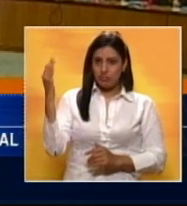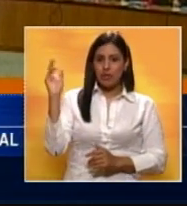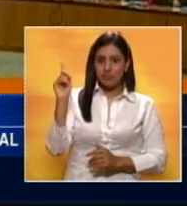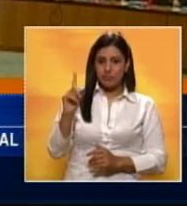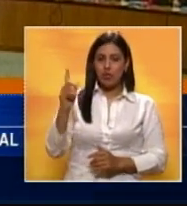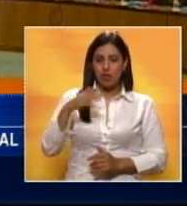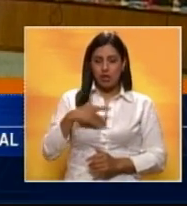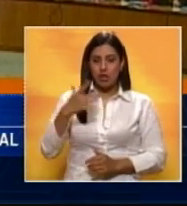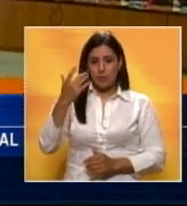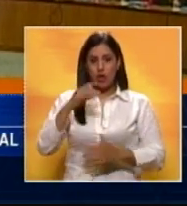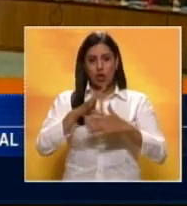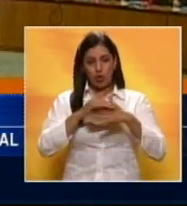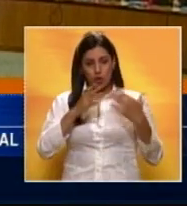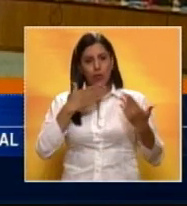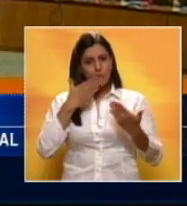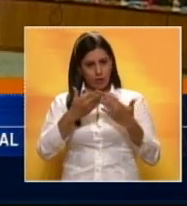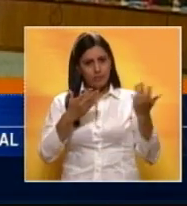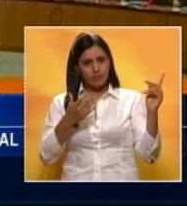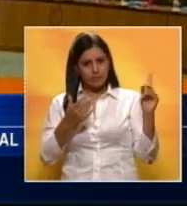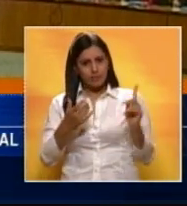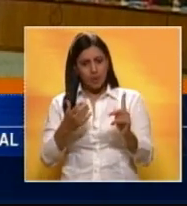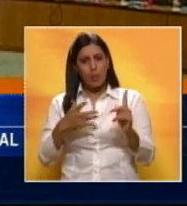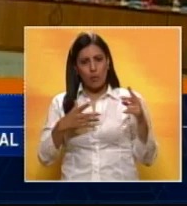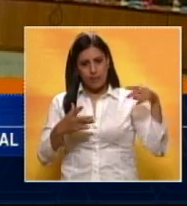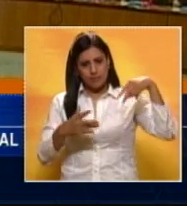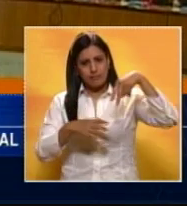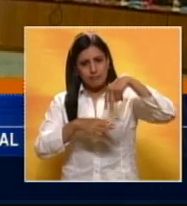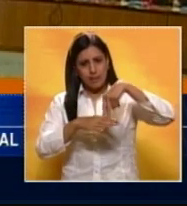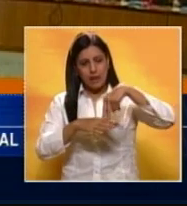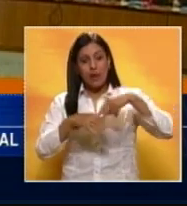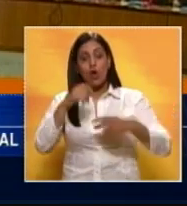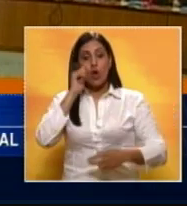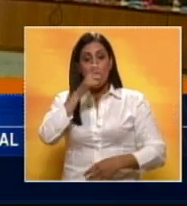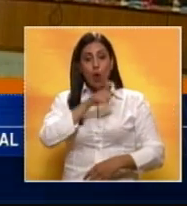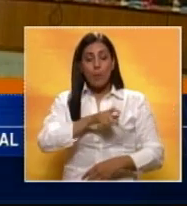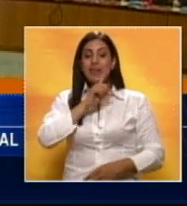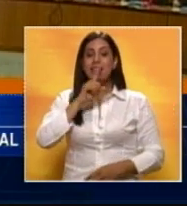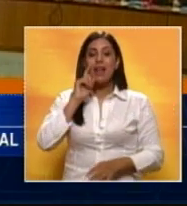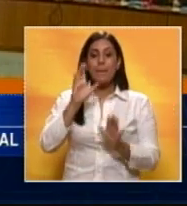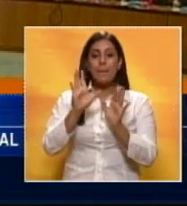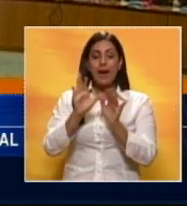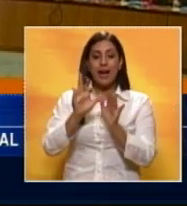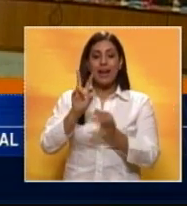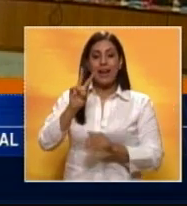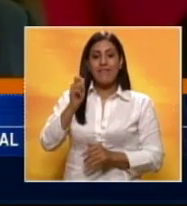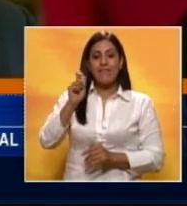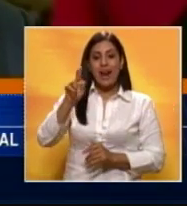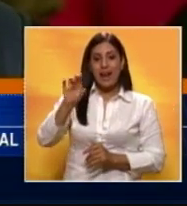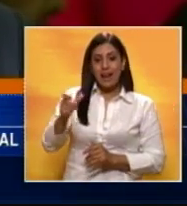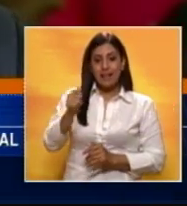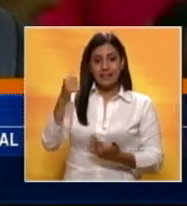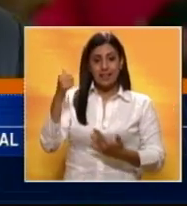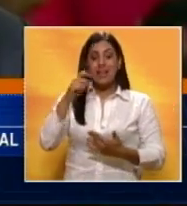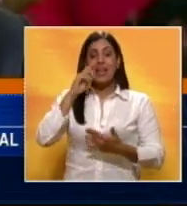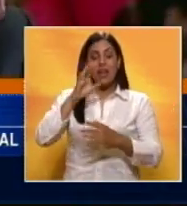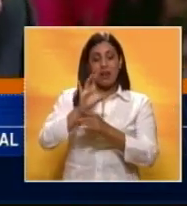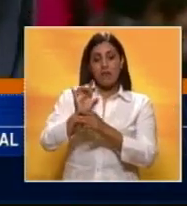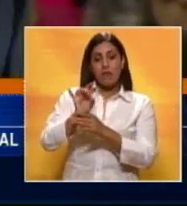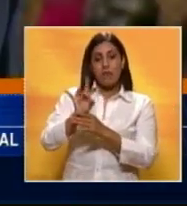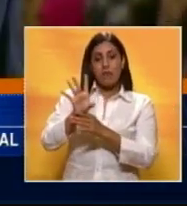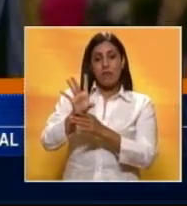citado. Doctor, si es tan amable, se puede poner de pie. El doctor Ángel Vargas fue